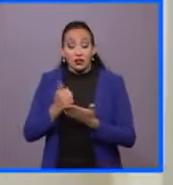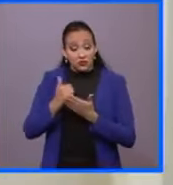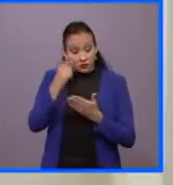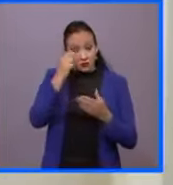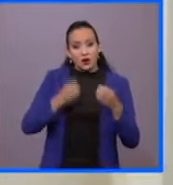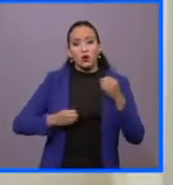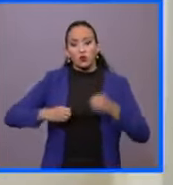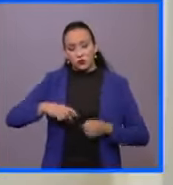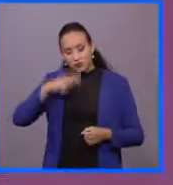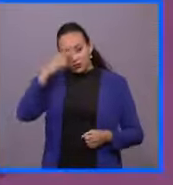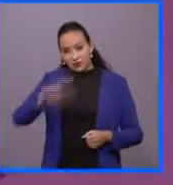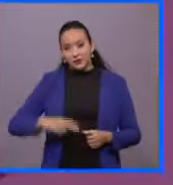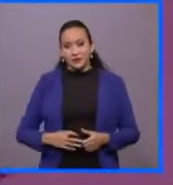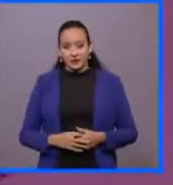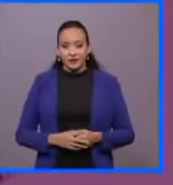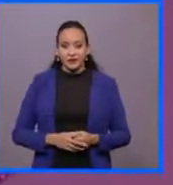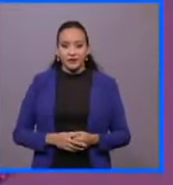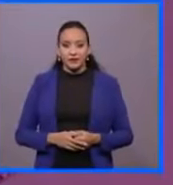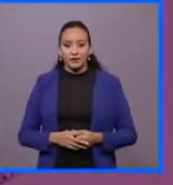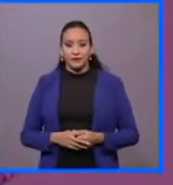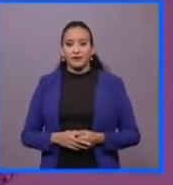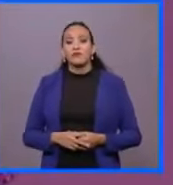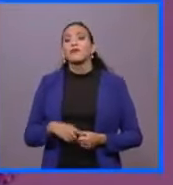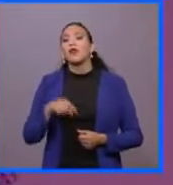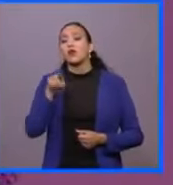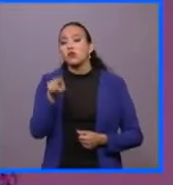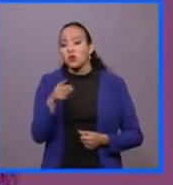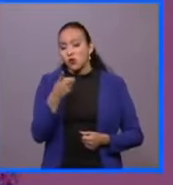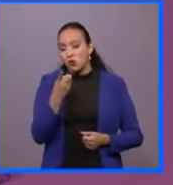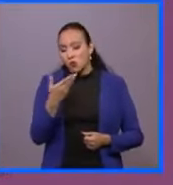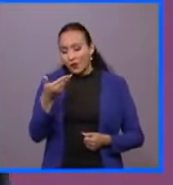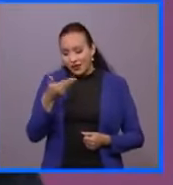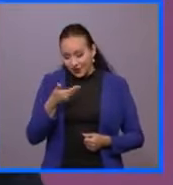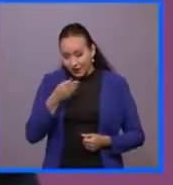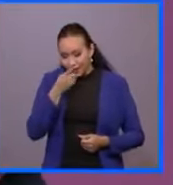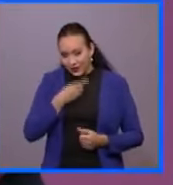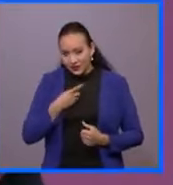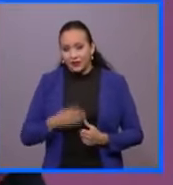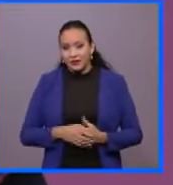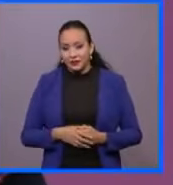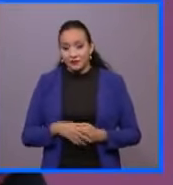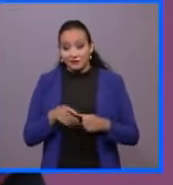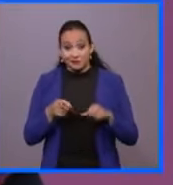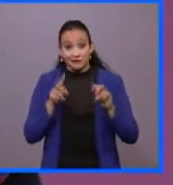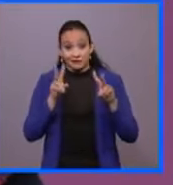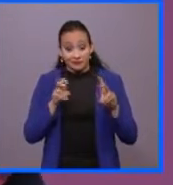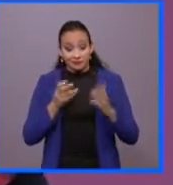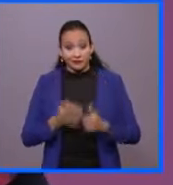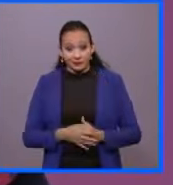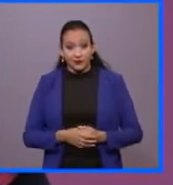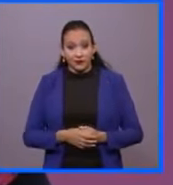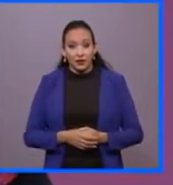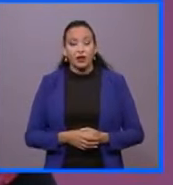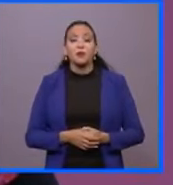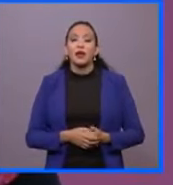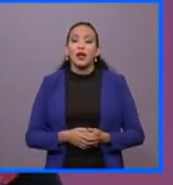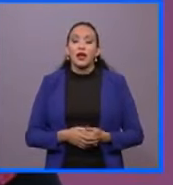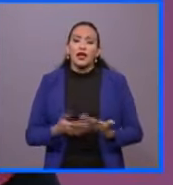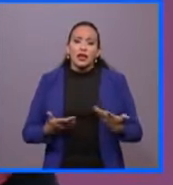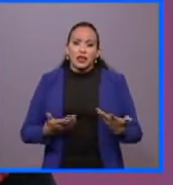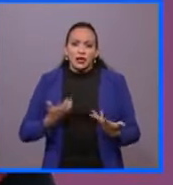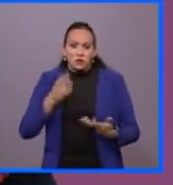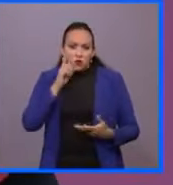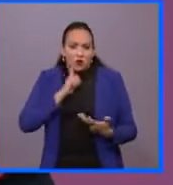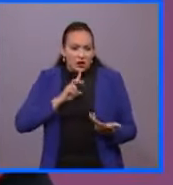justicia social en México. Tú mencionas este tema de la reconquista